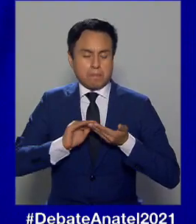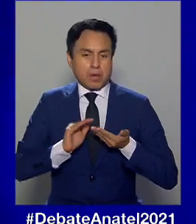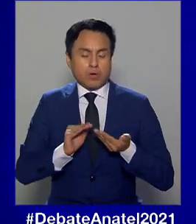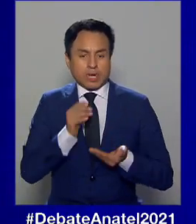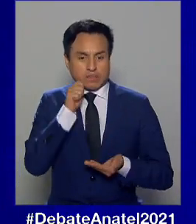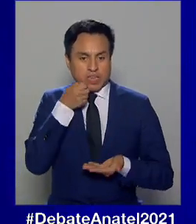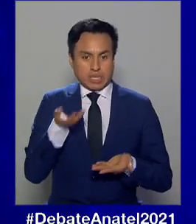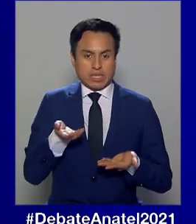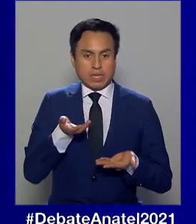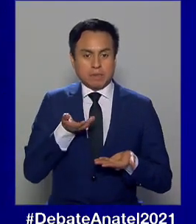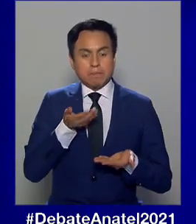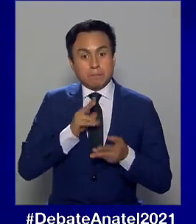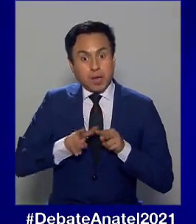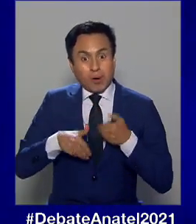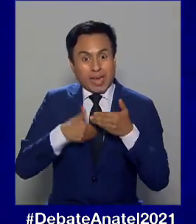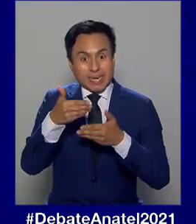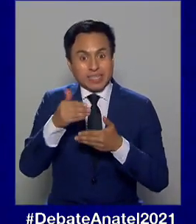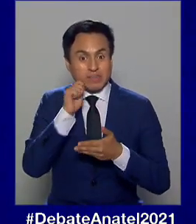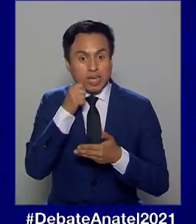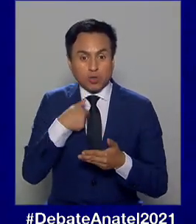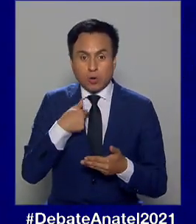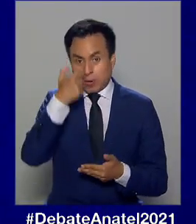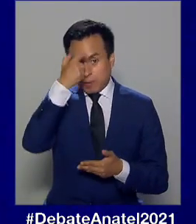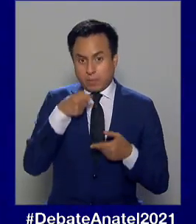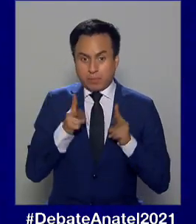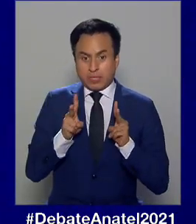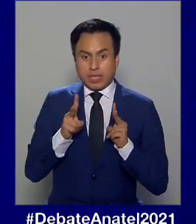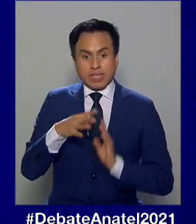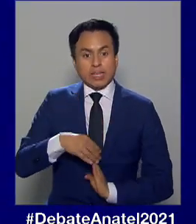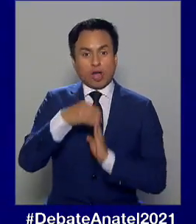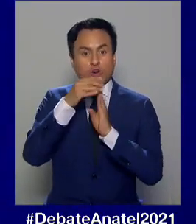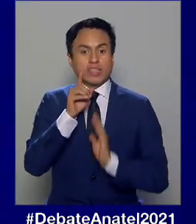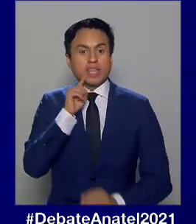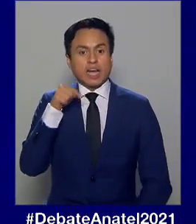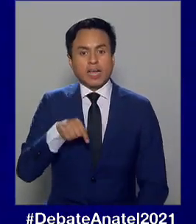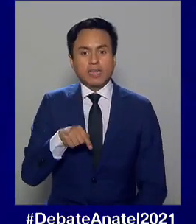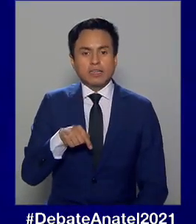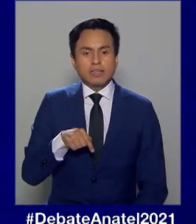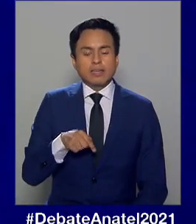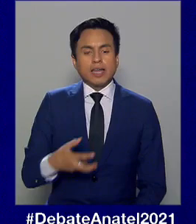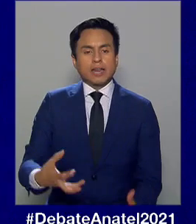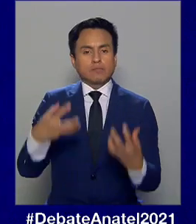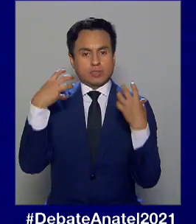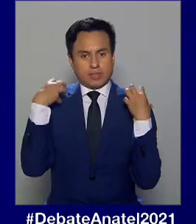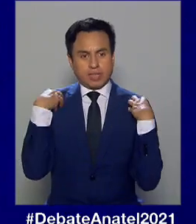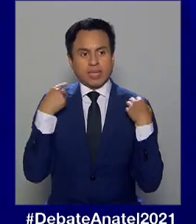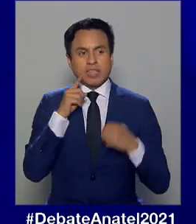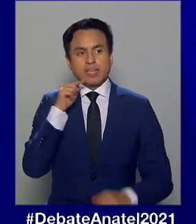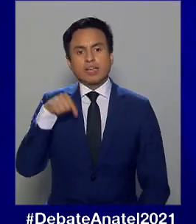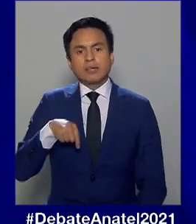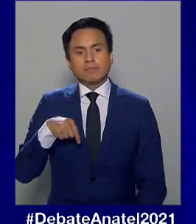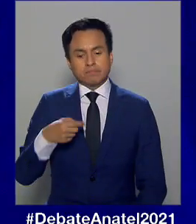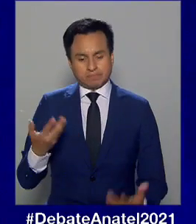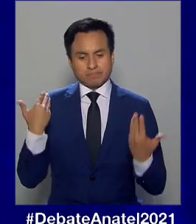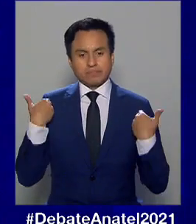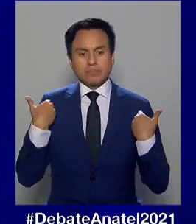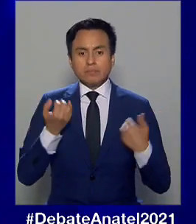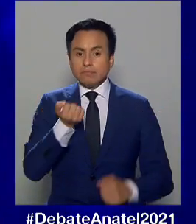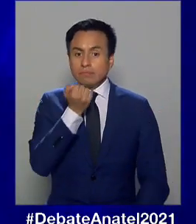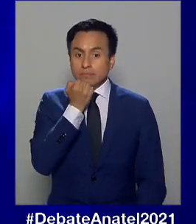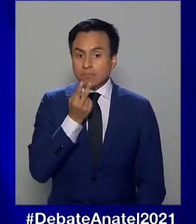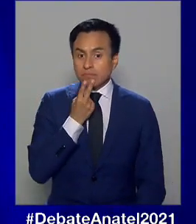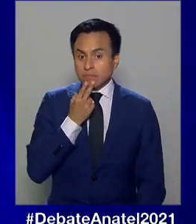una de las características que también me permiten hoy día tener el liderazgo que me tiene acá y la responsabilidad que me tiene acá. Yo me he equivocado en la